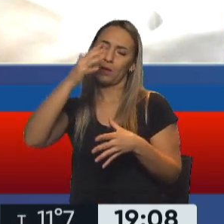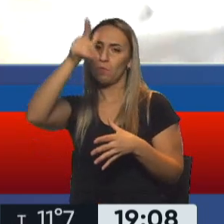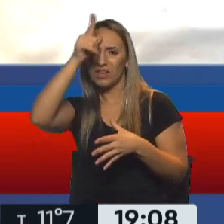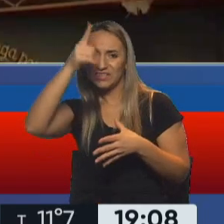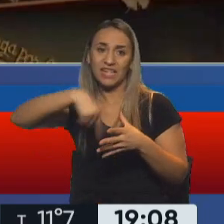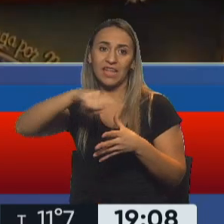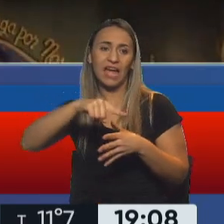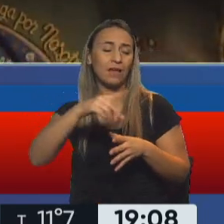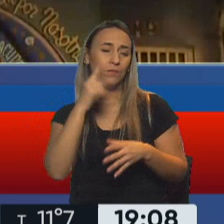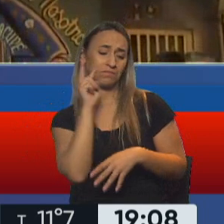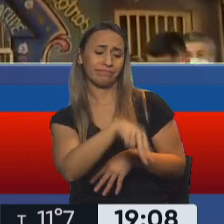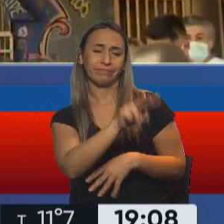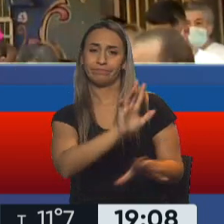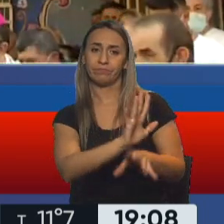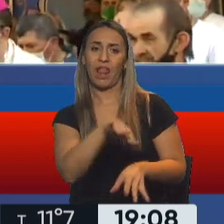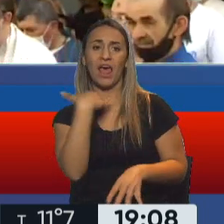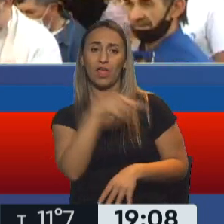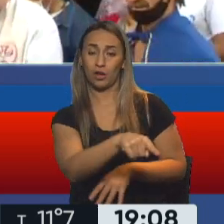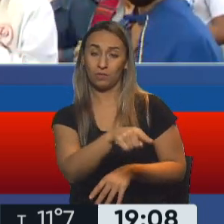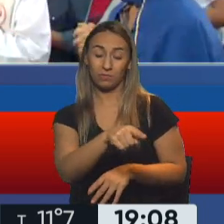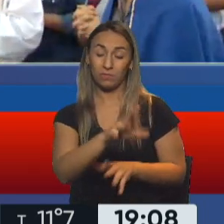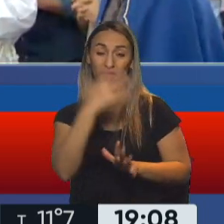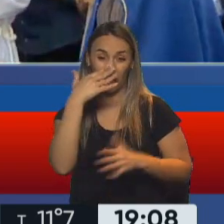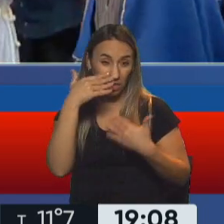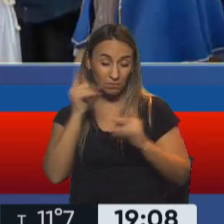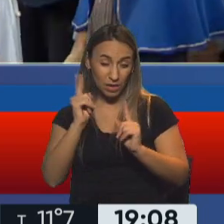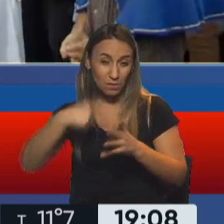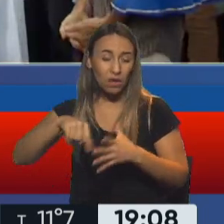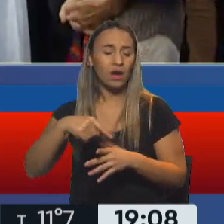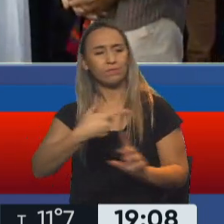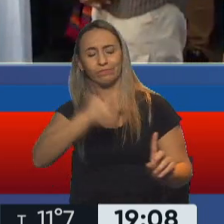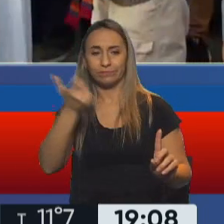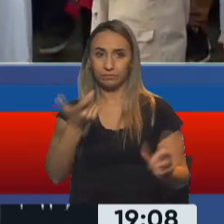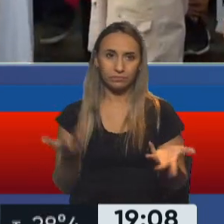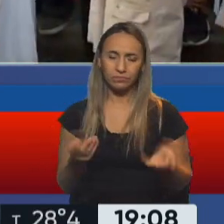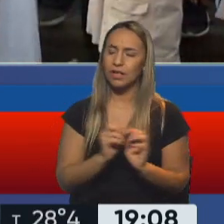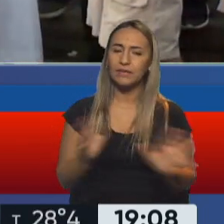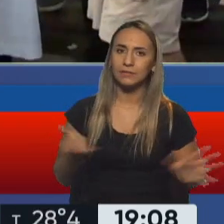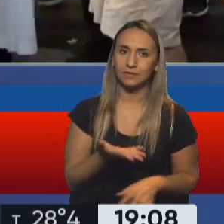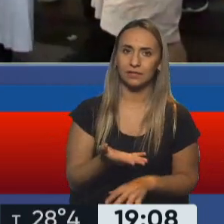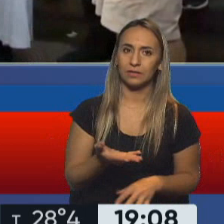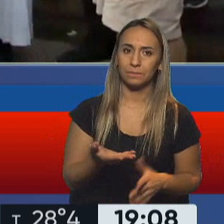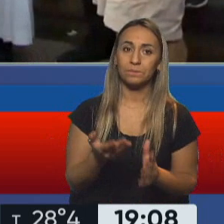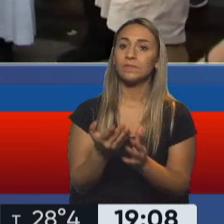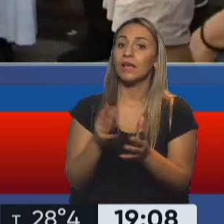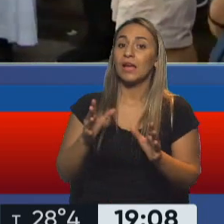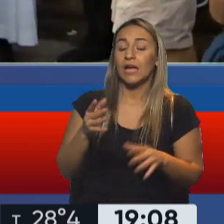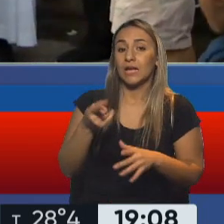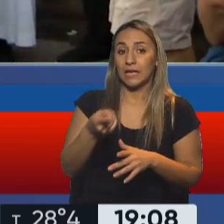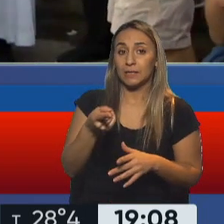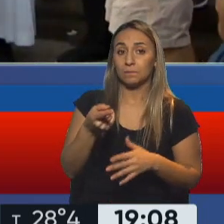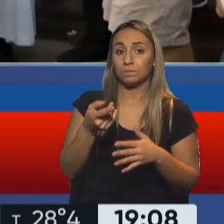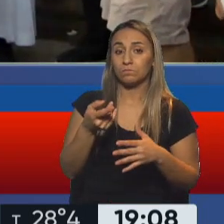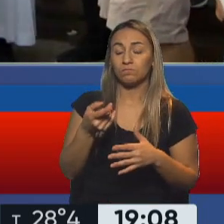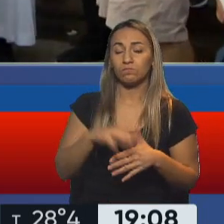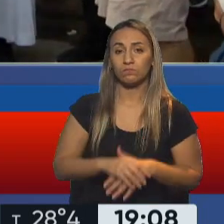terminan haciendo las barbaridades que hicieron en este caso con el de Lucas. Vos decís, esa estigmatización se representa en otras cosas. Hay un lugar donde se representa casi que mejor que en ningún